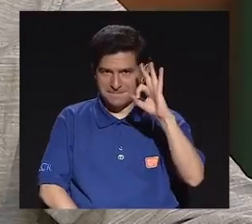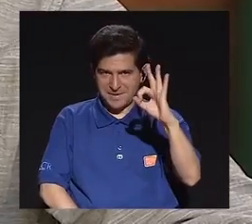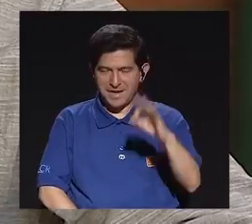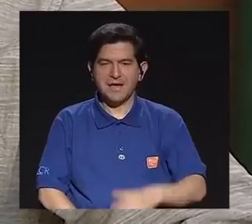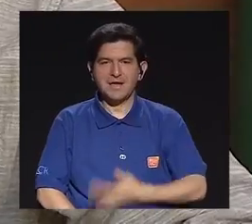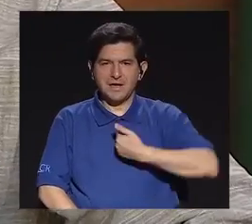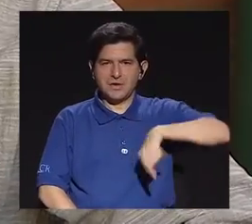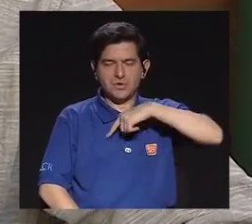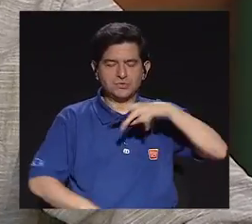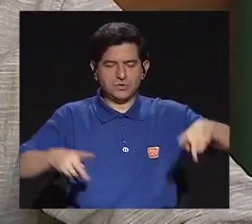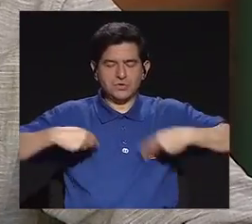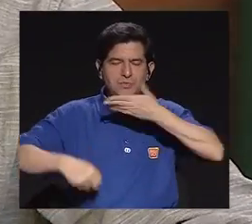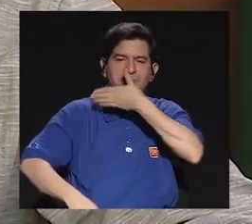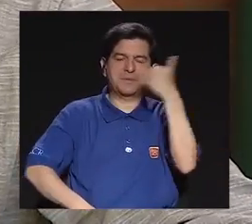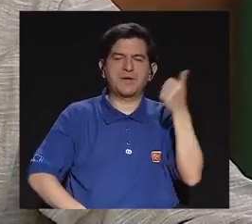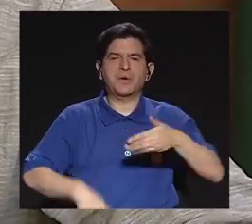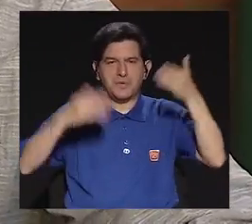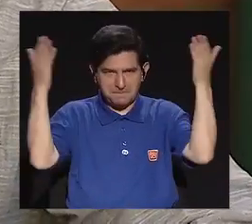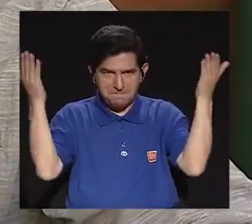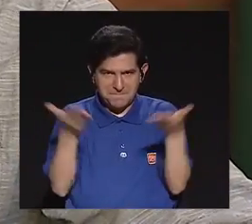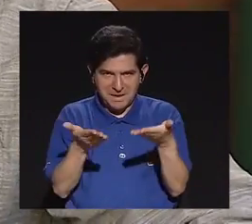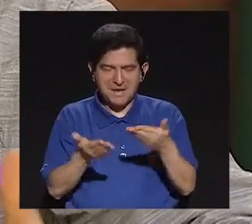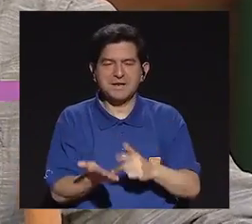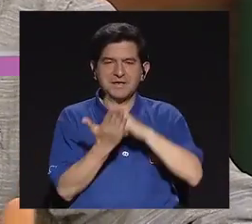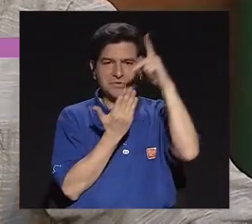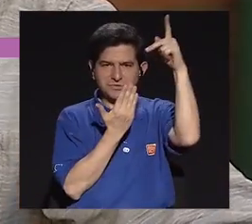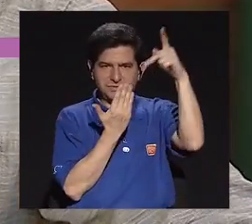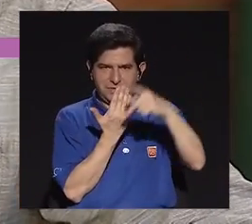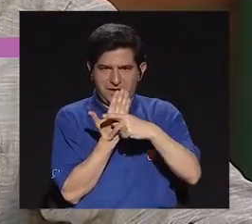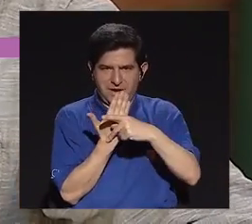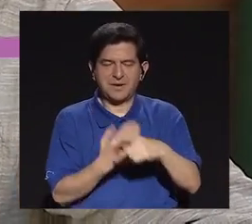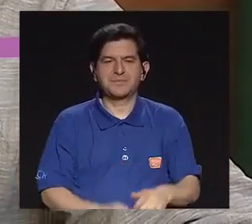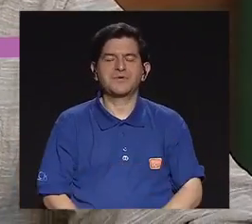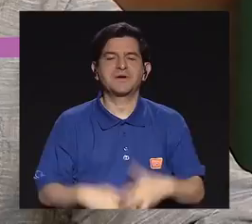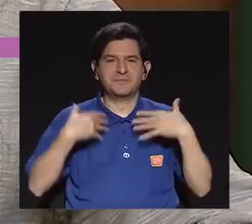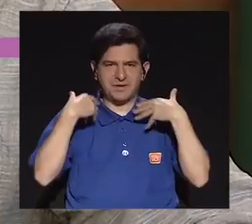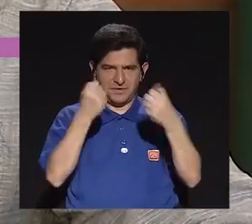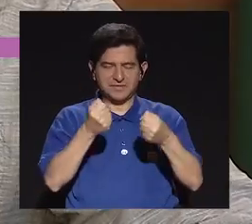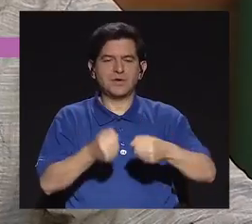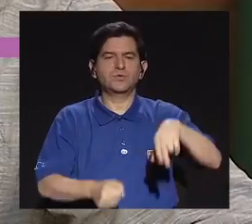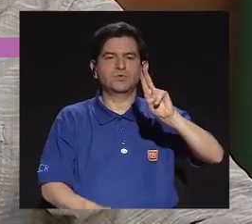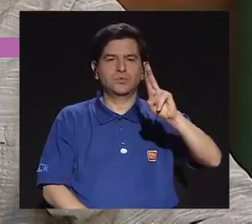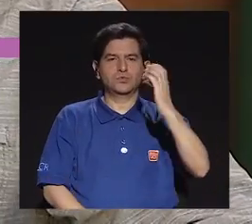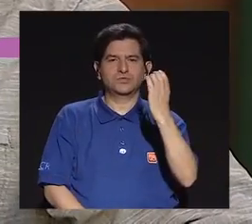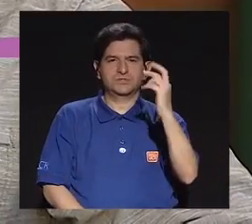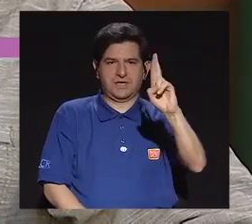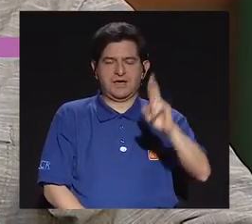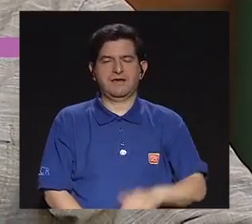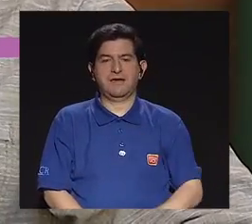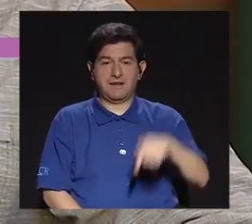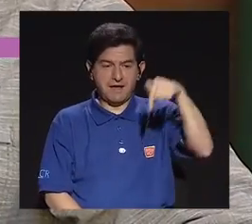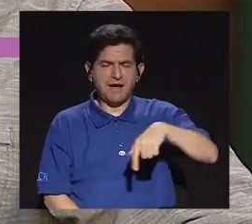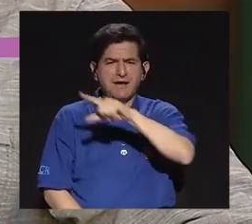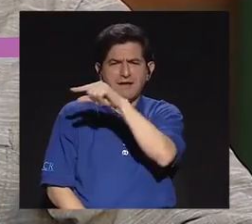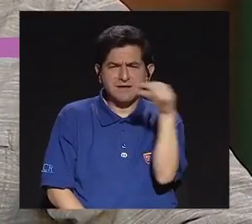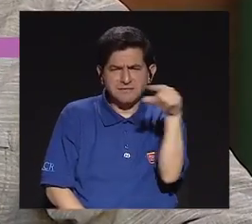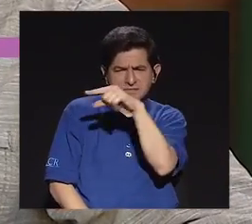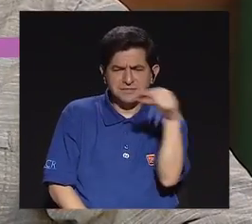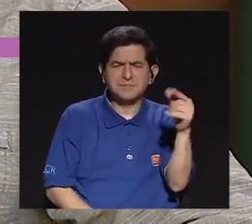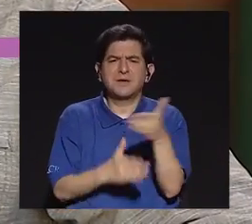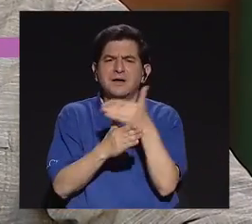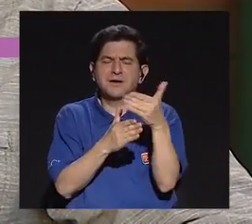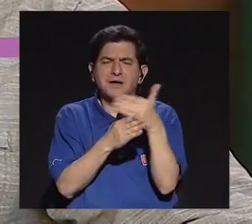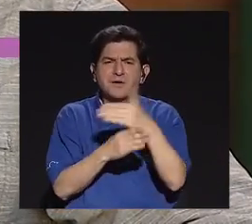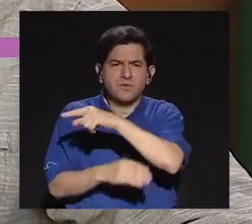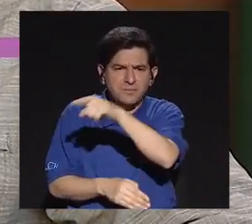¿cómo están? Somos Vivir Mejor. Bienvenidos a su telerrevista de salud de la Universidad de Costa Rica, en donde cada semana